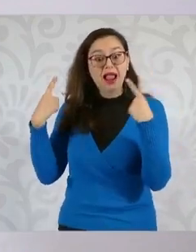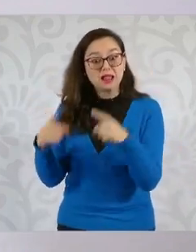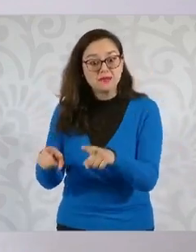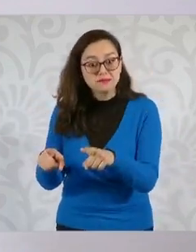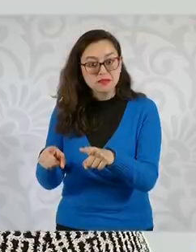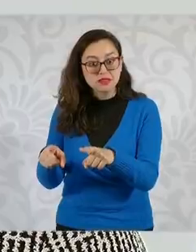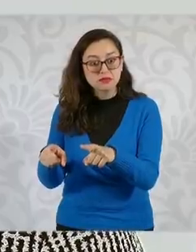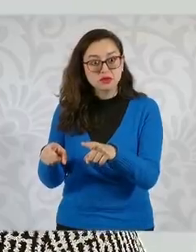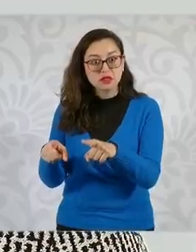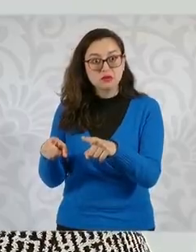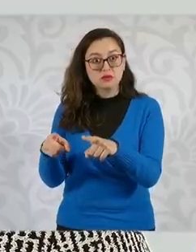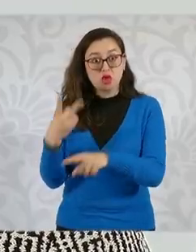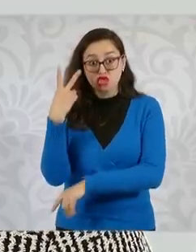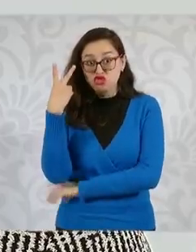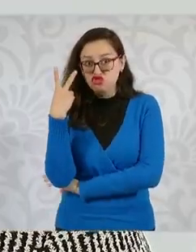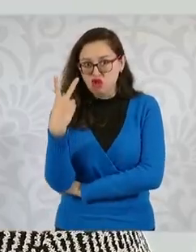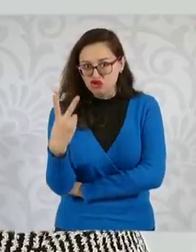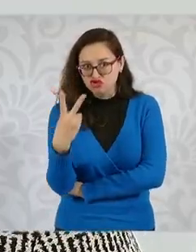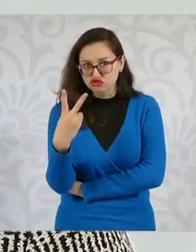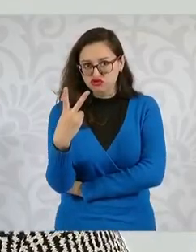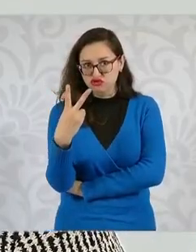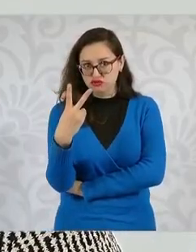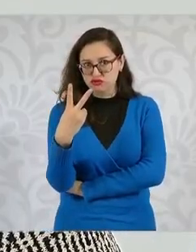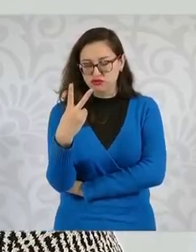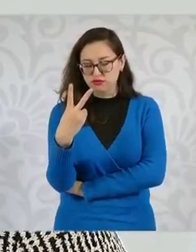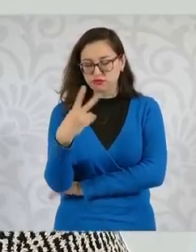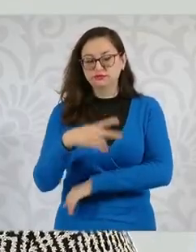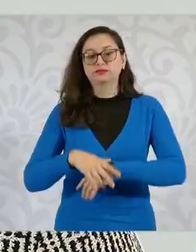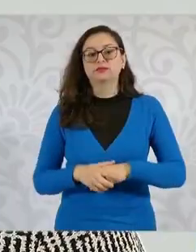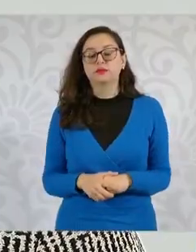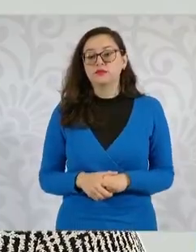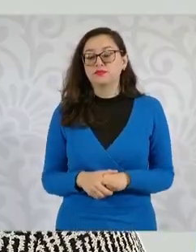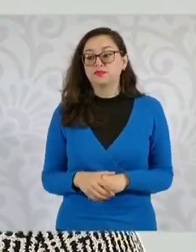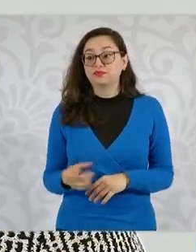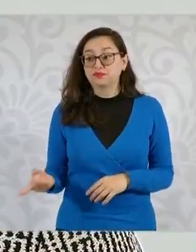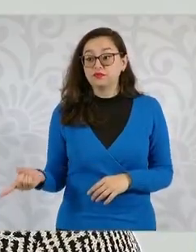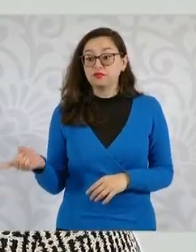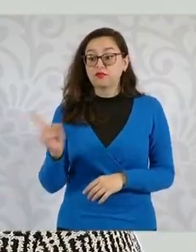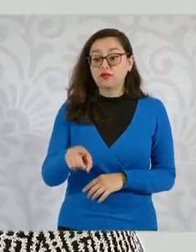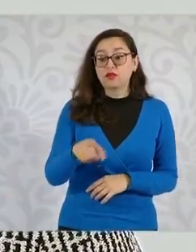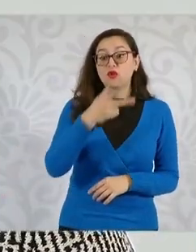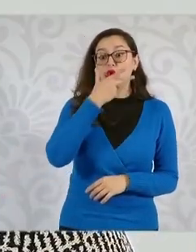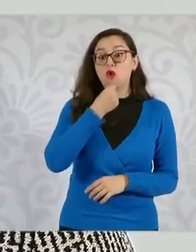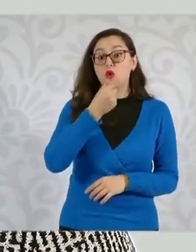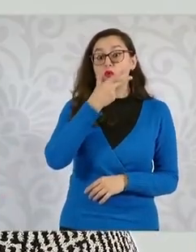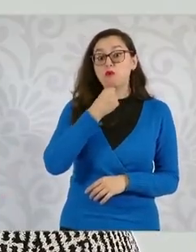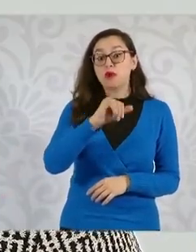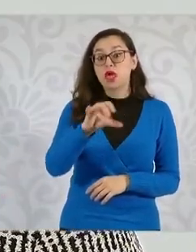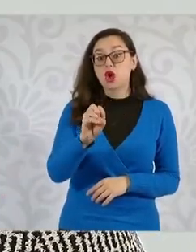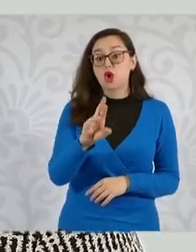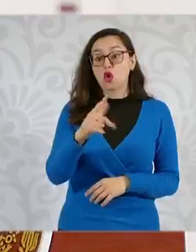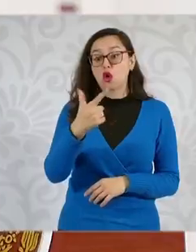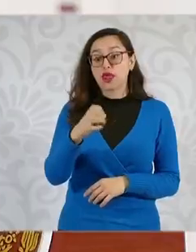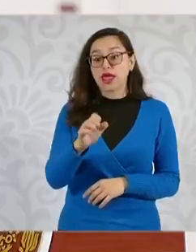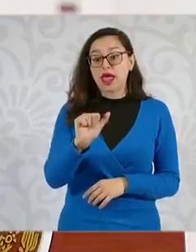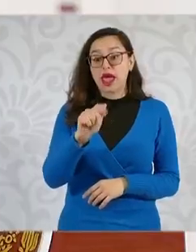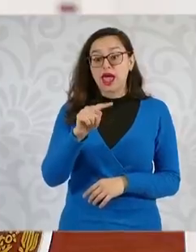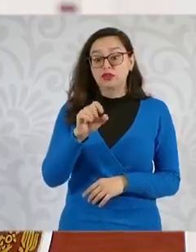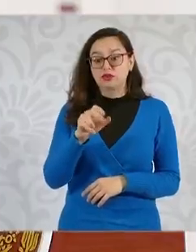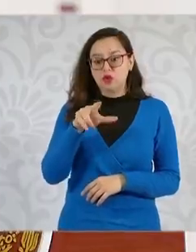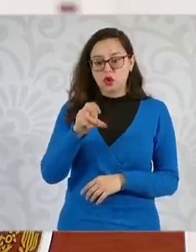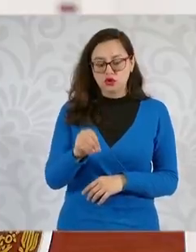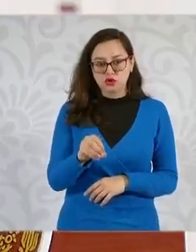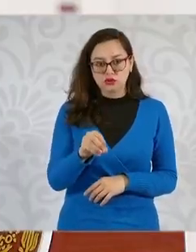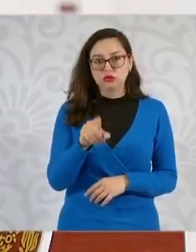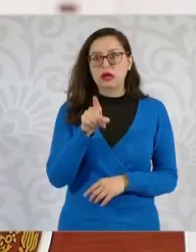aspirante a la presidencia. El llamado segundo tirador Jorge Antonio fue detenido